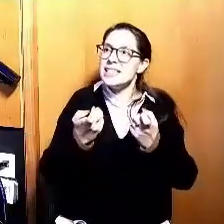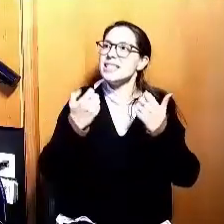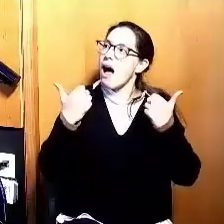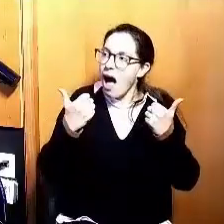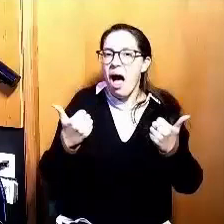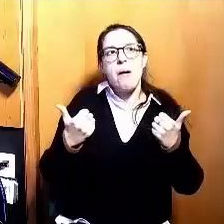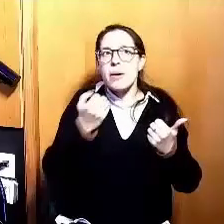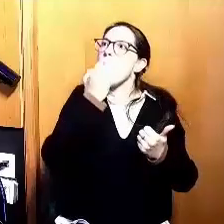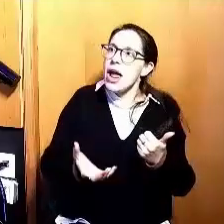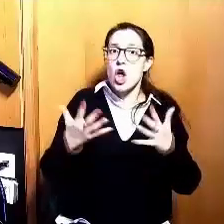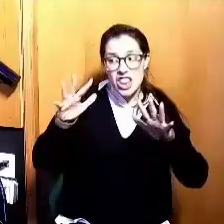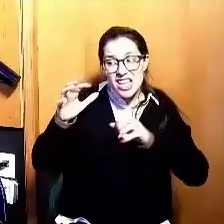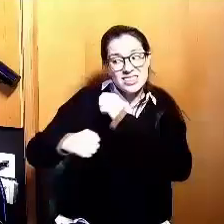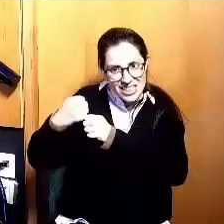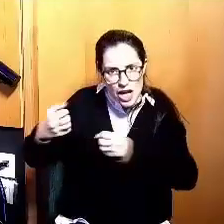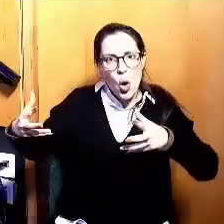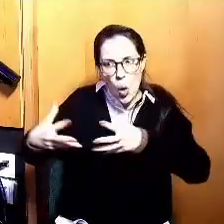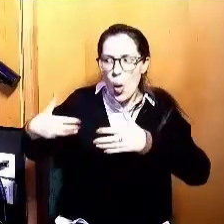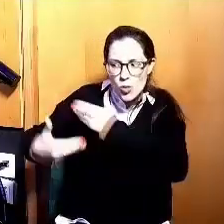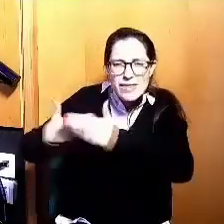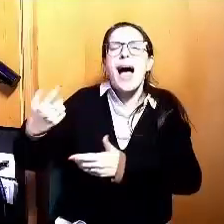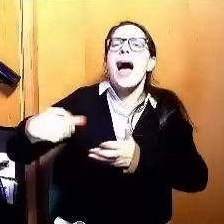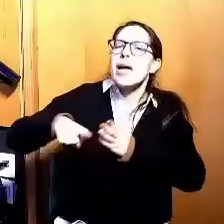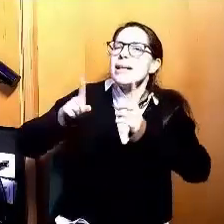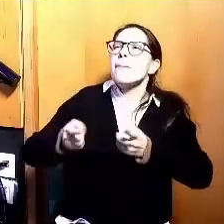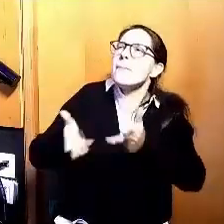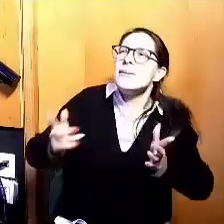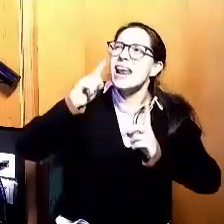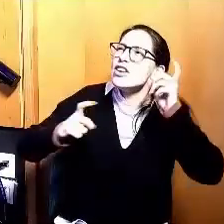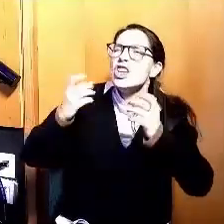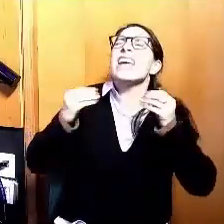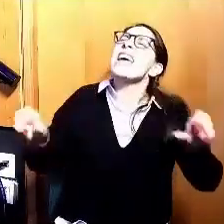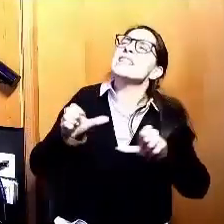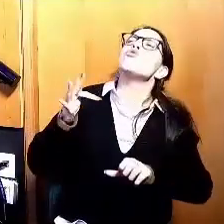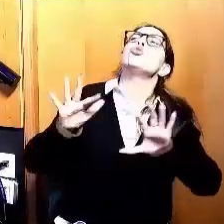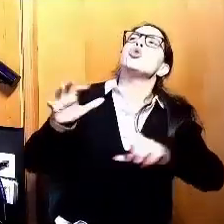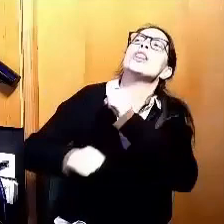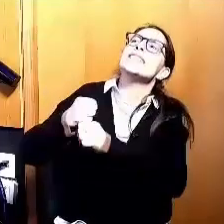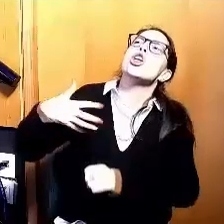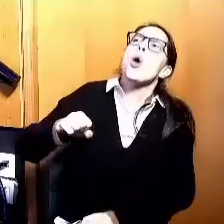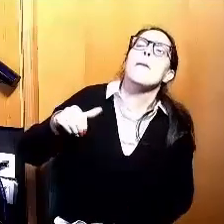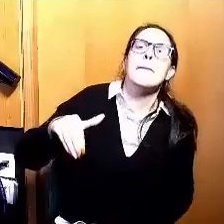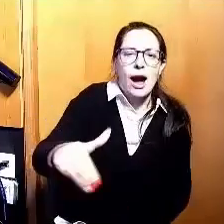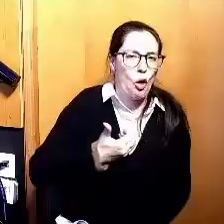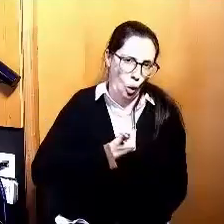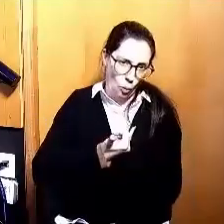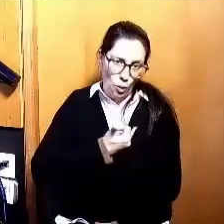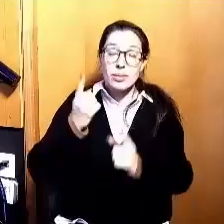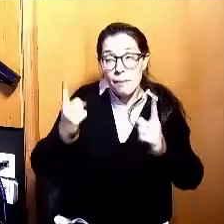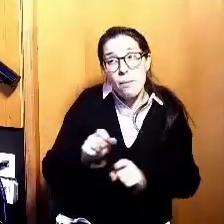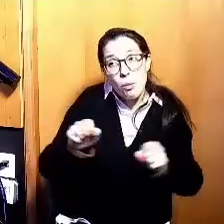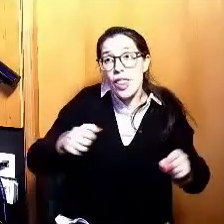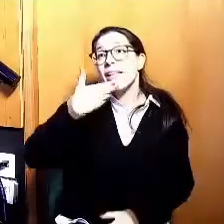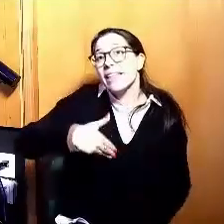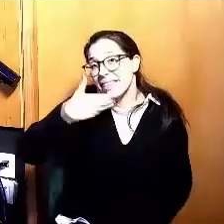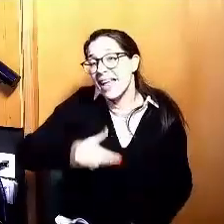de esta gran comunidad, pero también empezar a reflexionar cuáles son los próximos 10 años que queremos construir. También entender que los